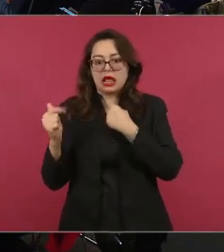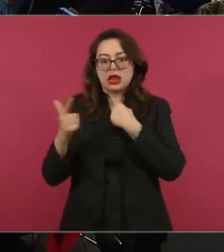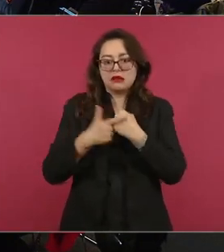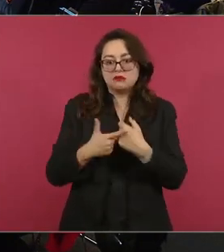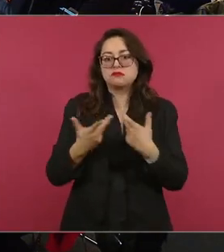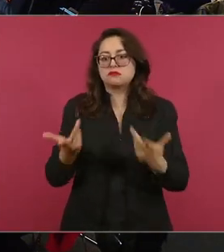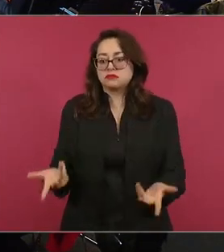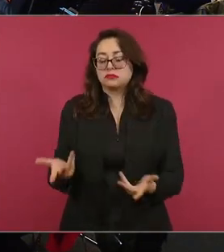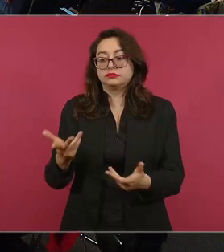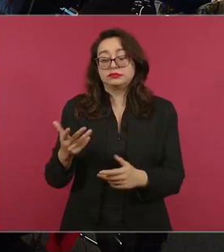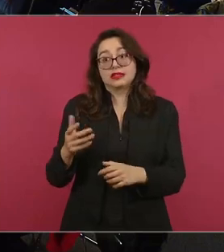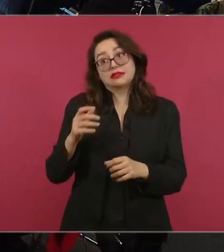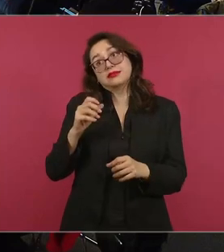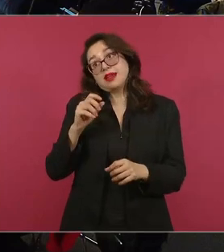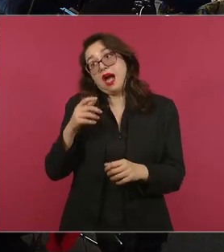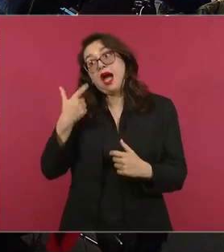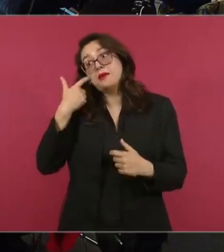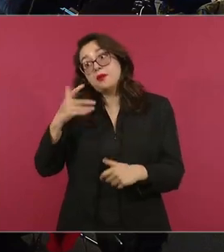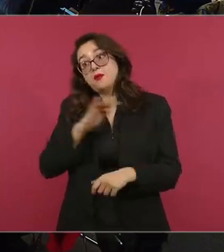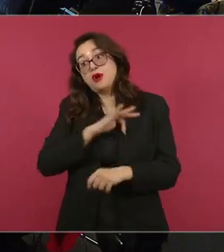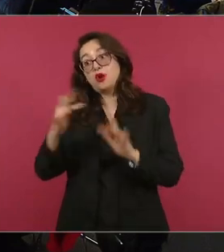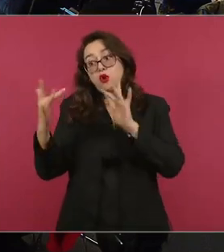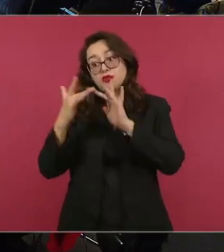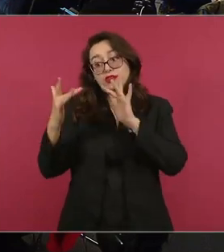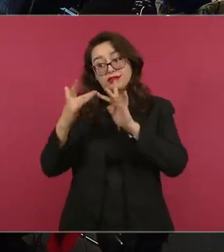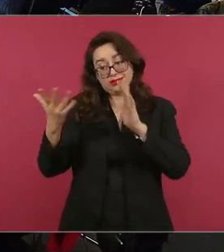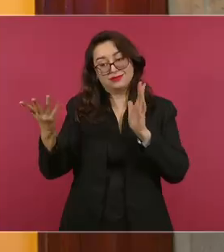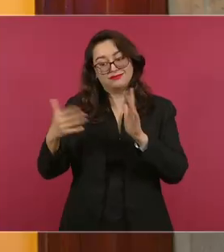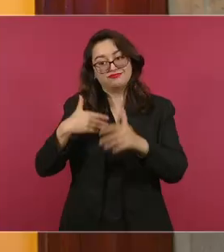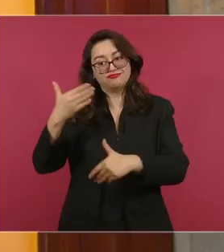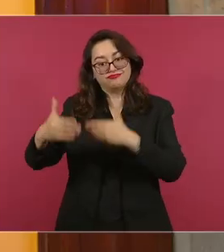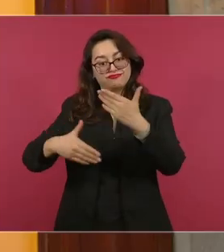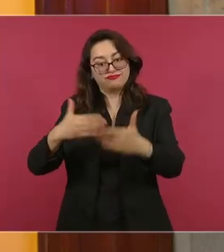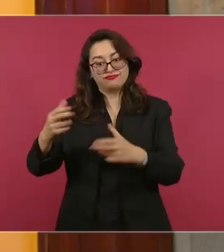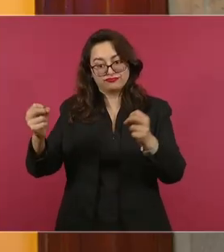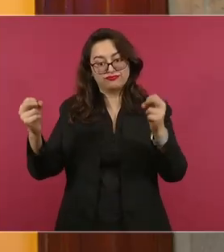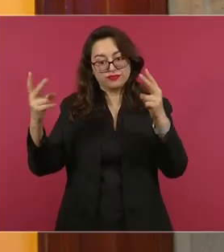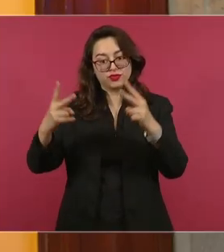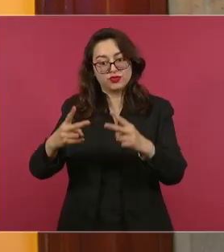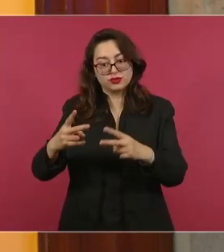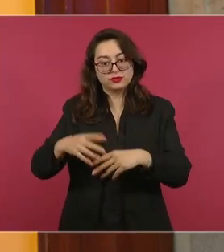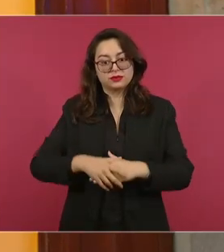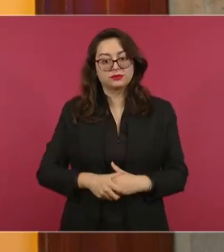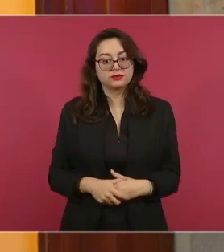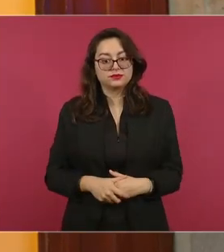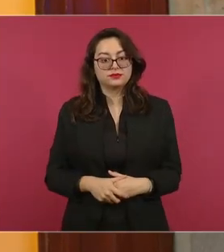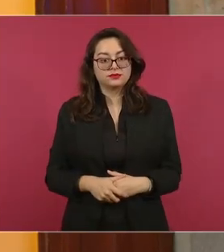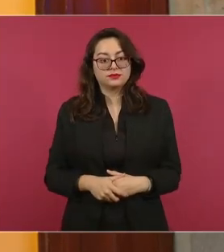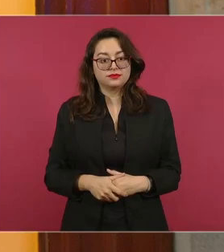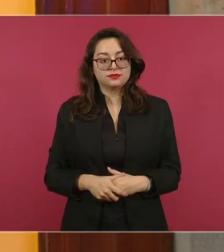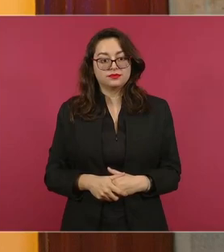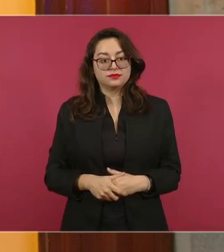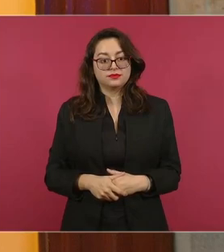como bien decía, si la señal también nos los permite, mantenemos la comunicación abierta con ustedes ante cualquier novedad.